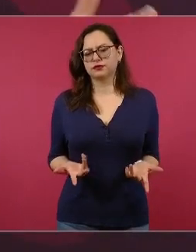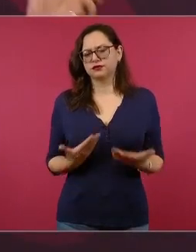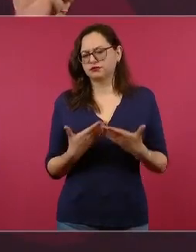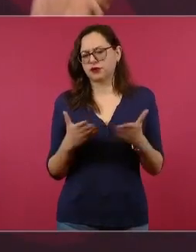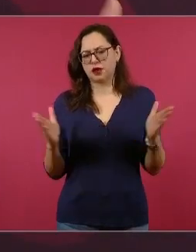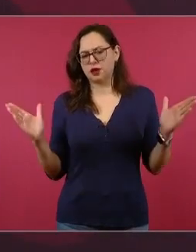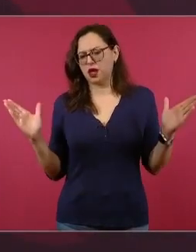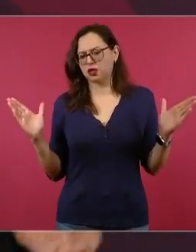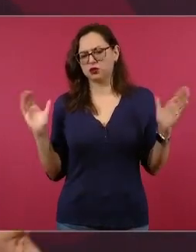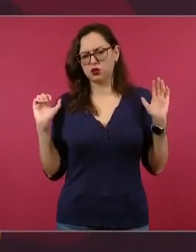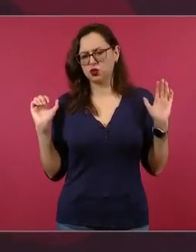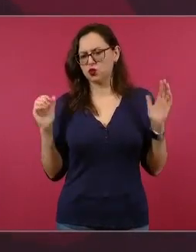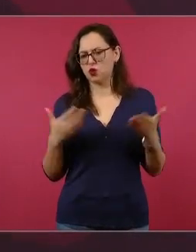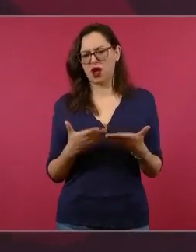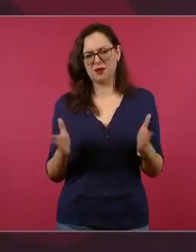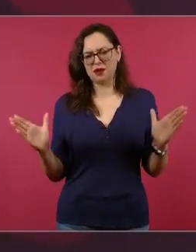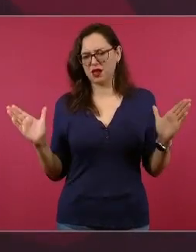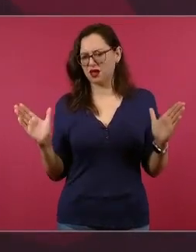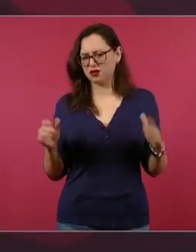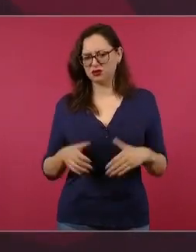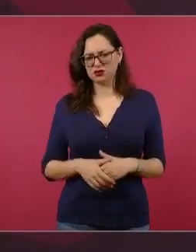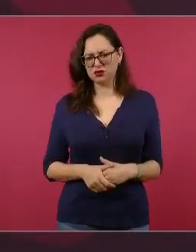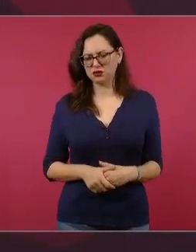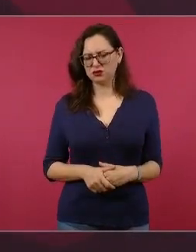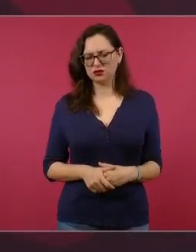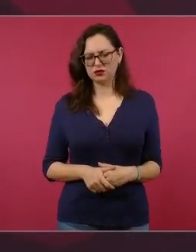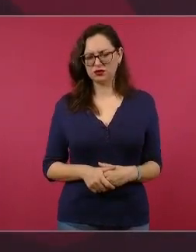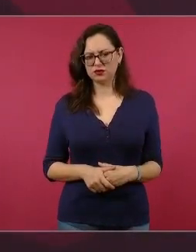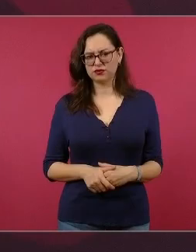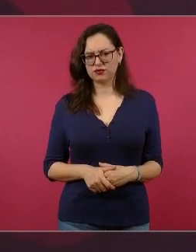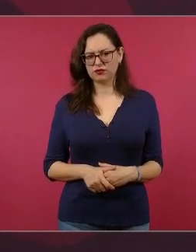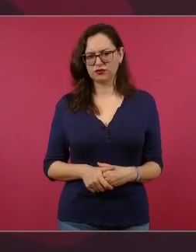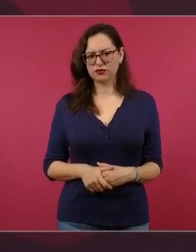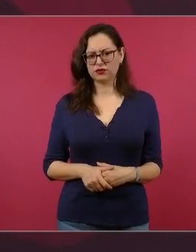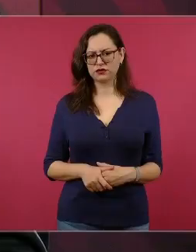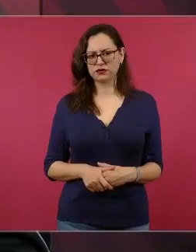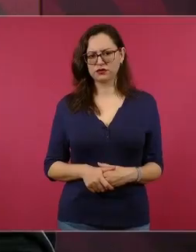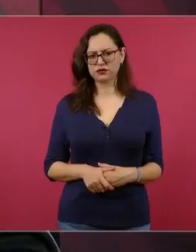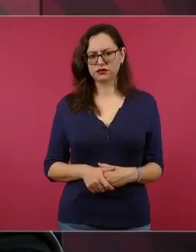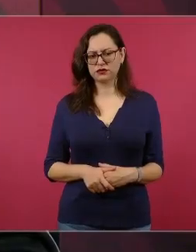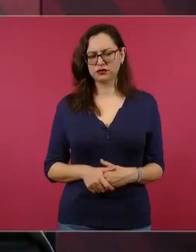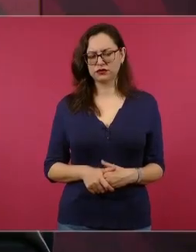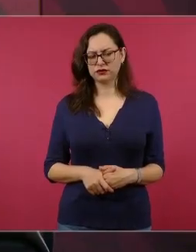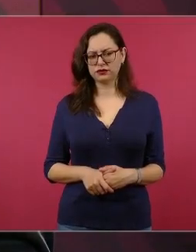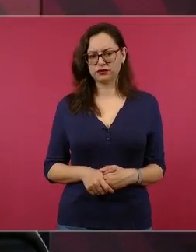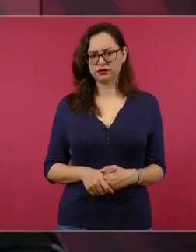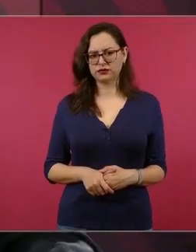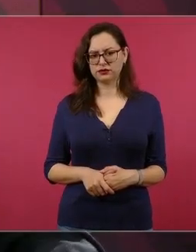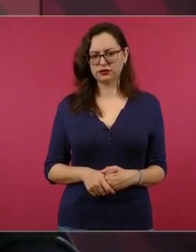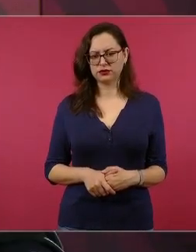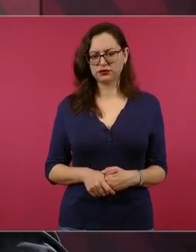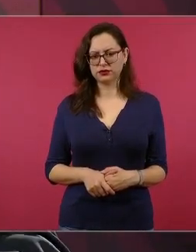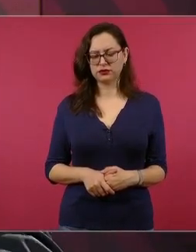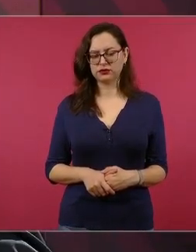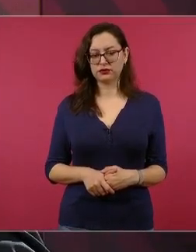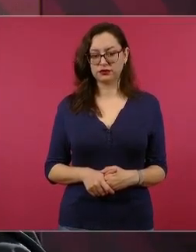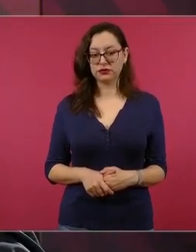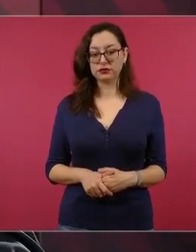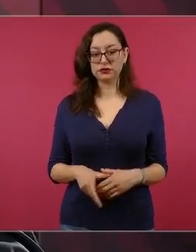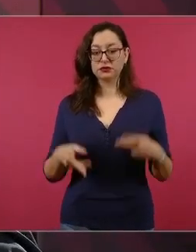desde luego vamos a buscar la forma de que nos ayude la